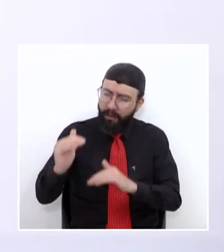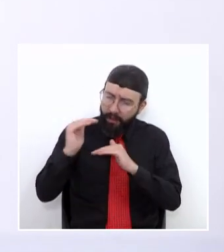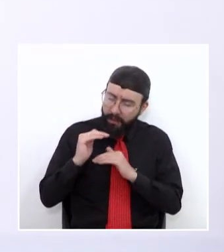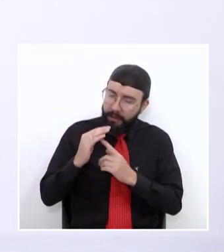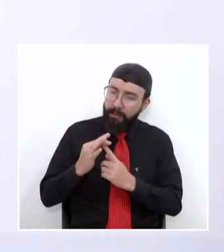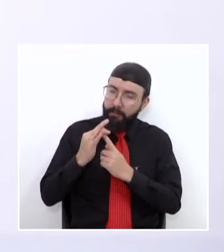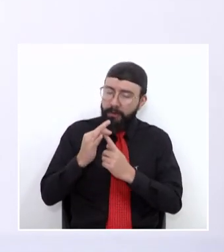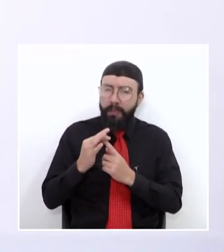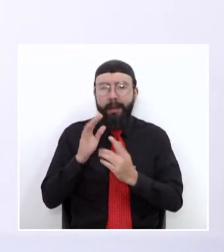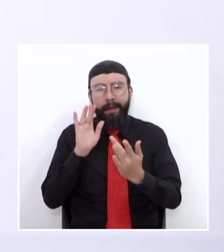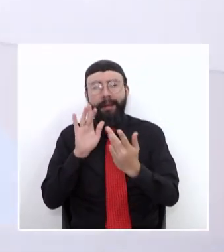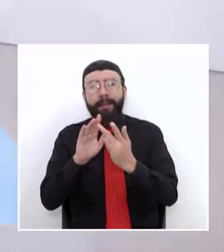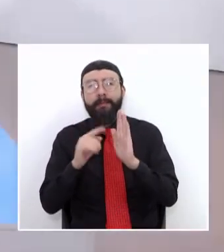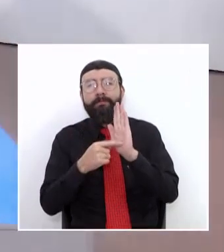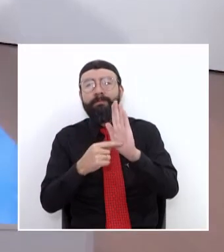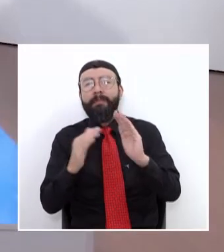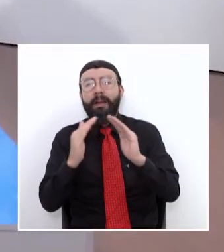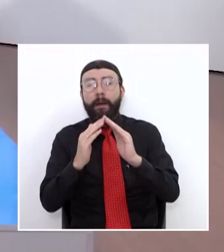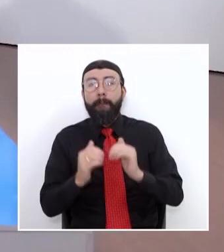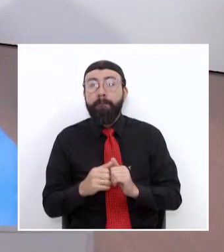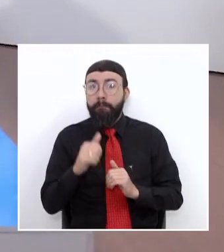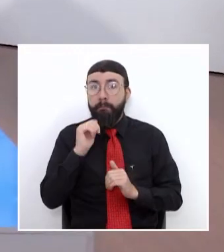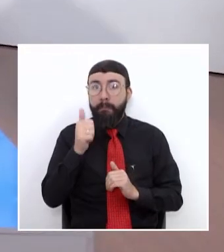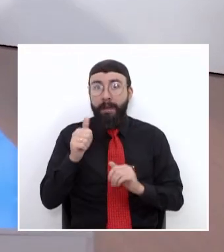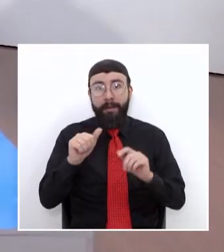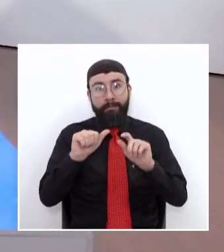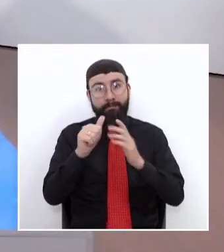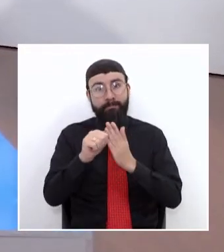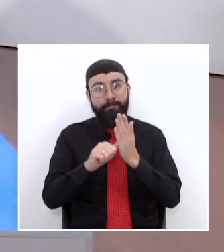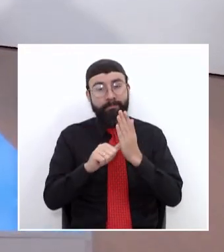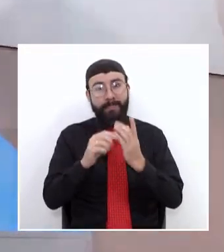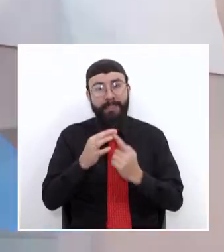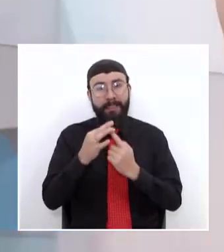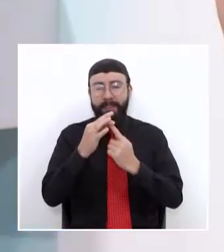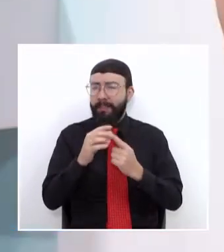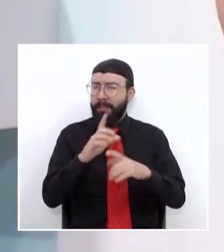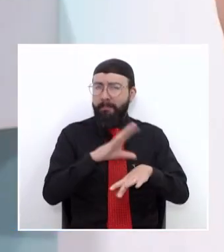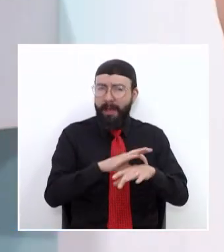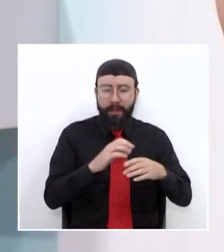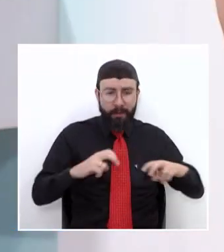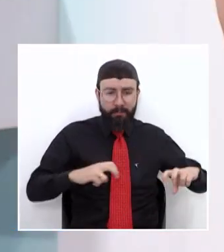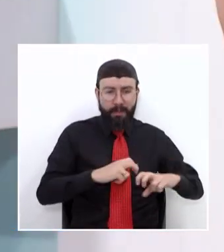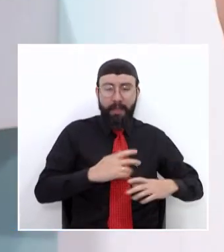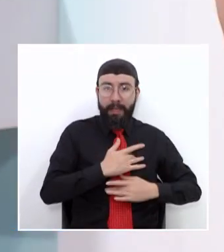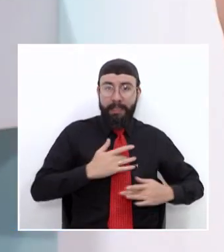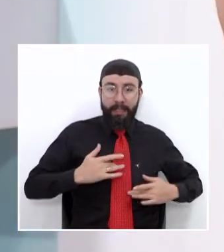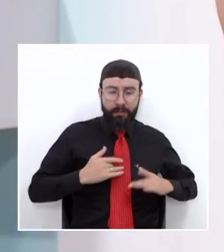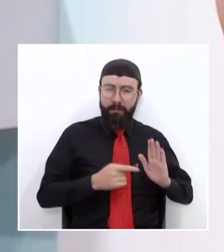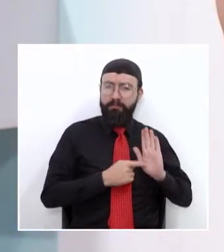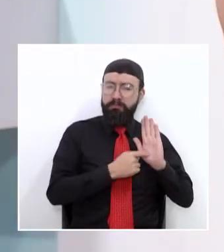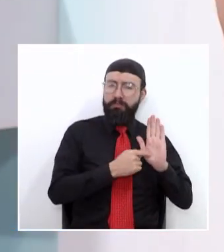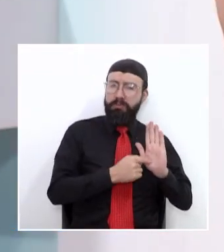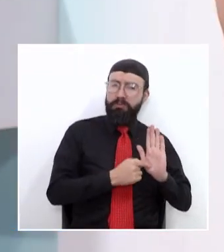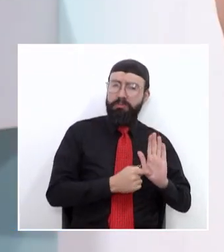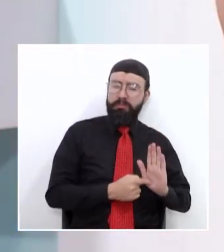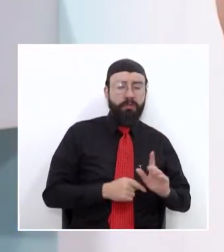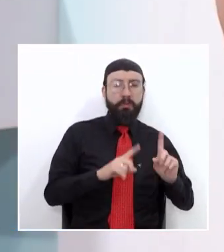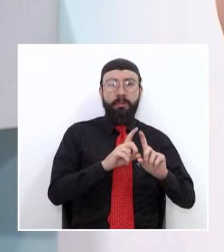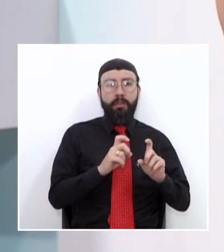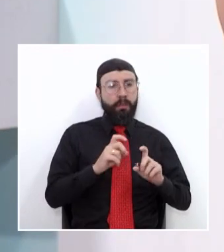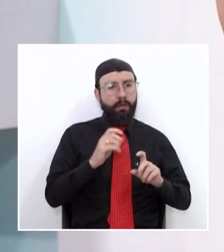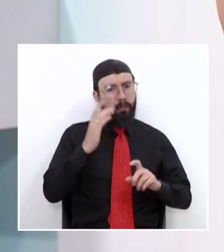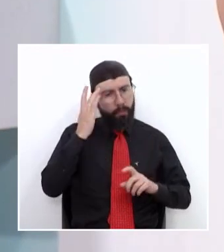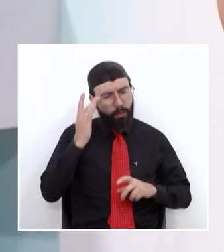entrar en sus hogares. Mañana tendremos un programa especial con varios médicos del Parque de la Salud, donde estaremos hablando de por qué nosotros